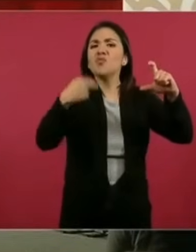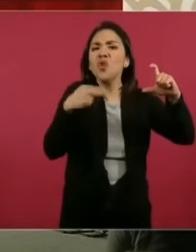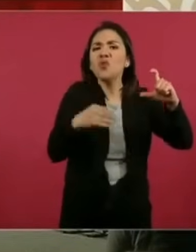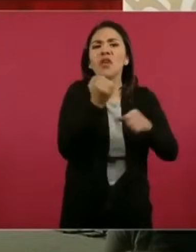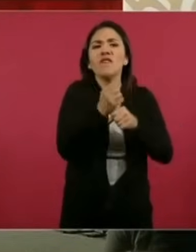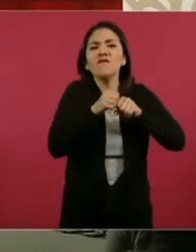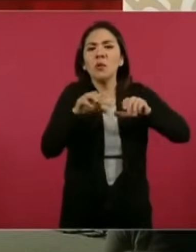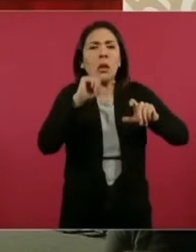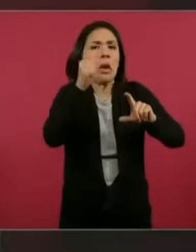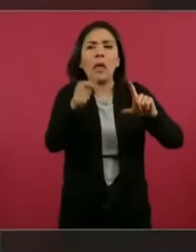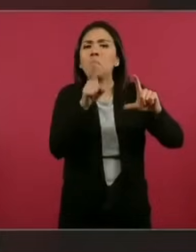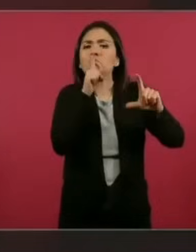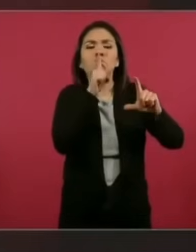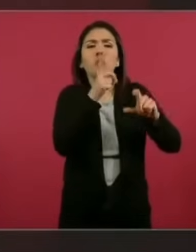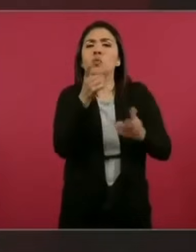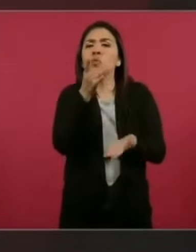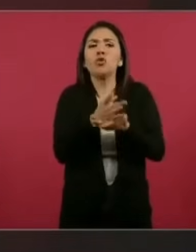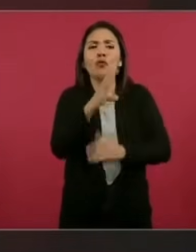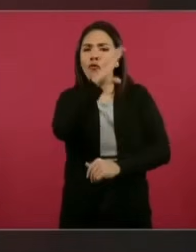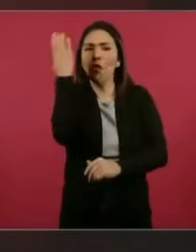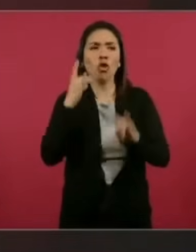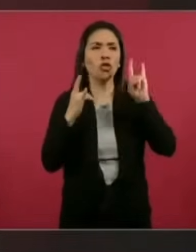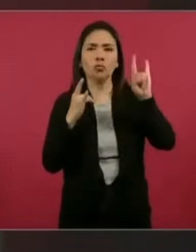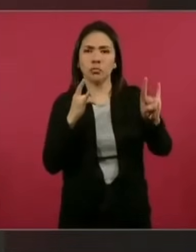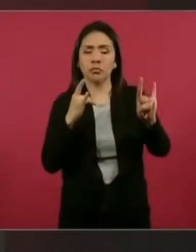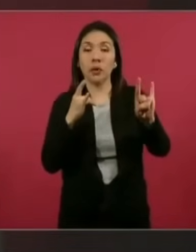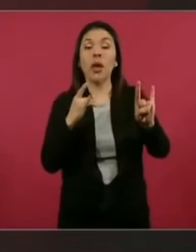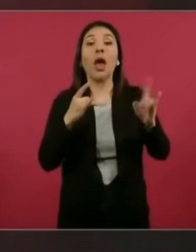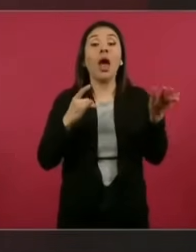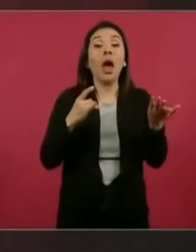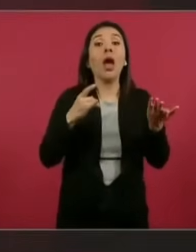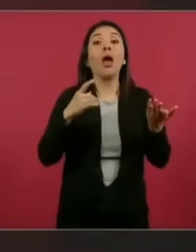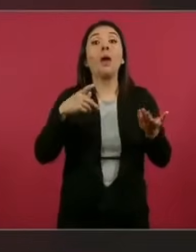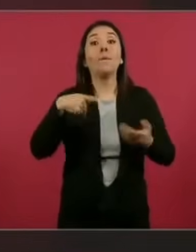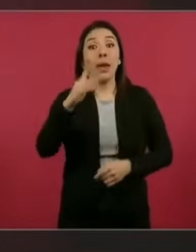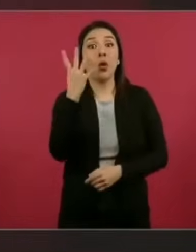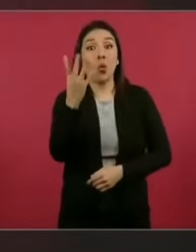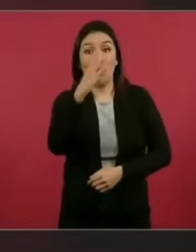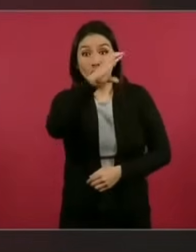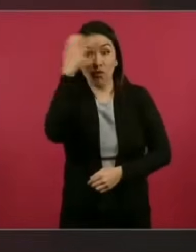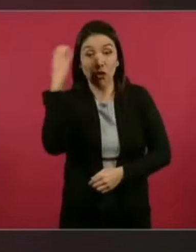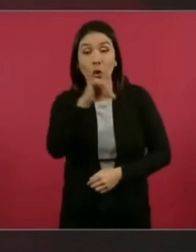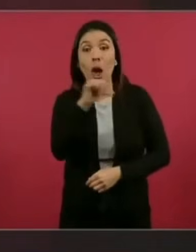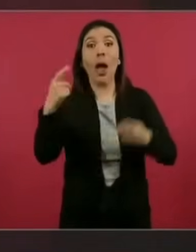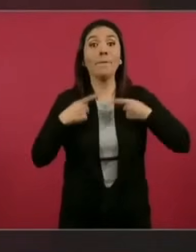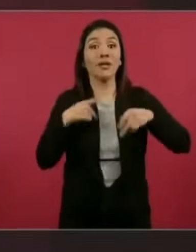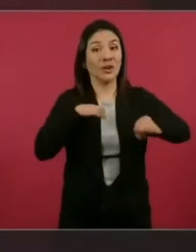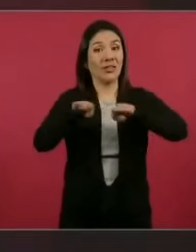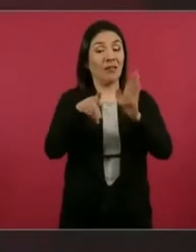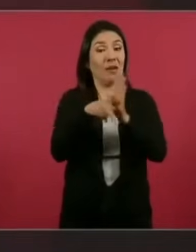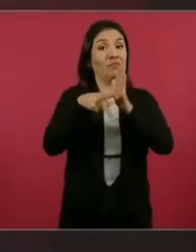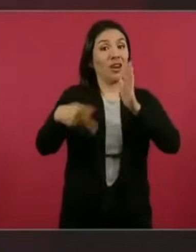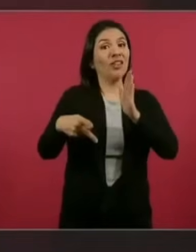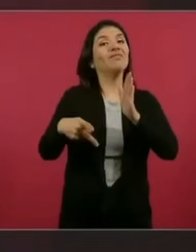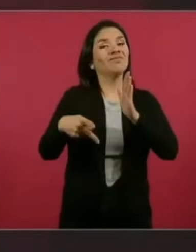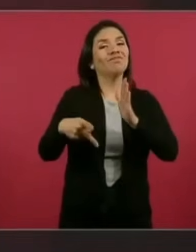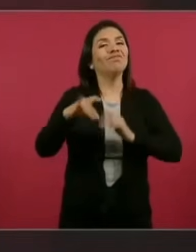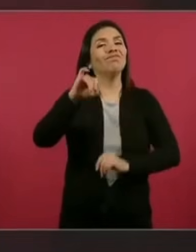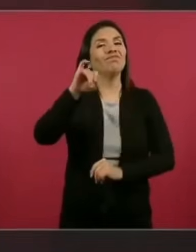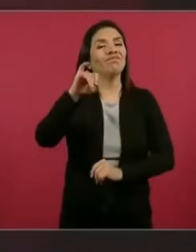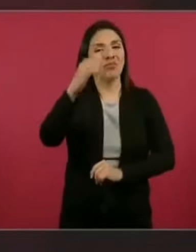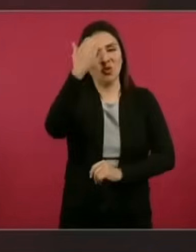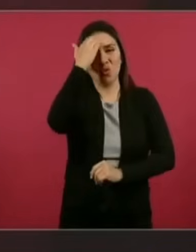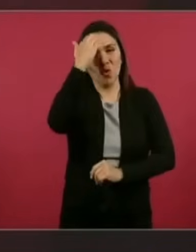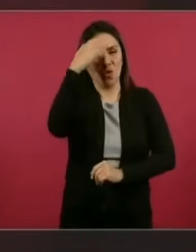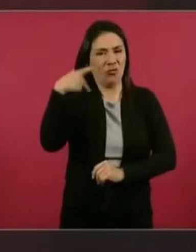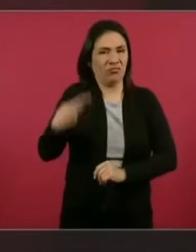nombre, ni ningún tipo de identificación, aunque son 4 fotografías de periodistas que son de